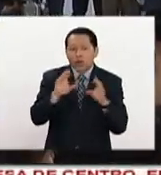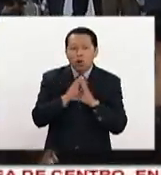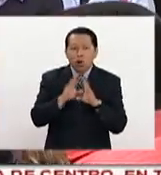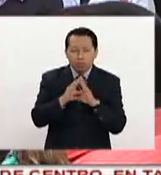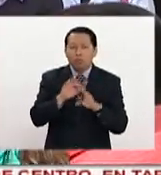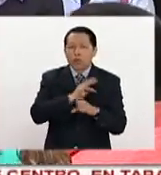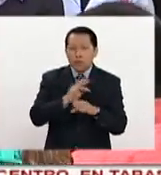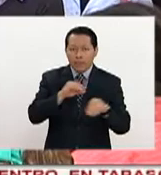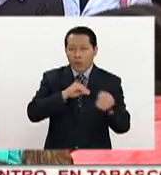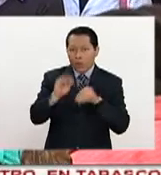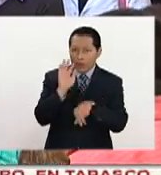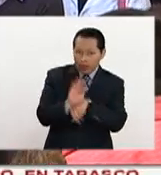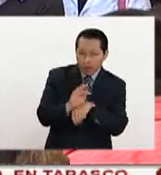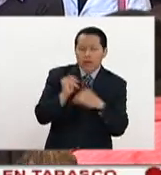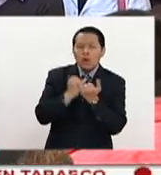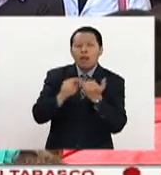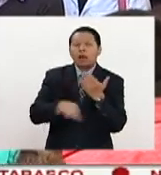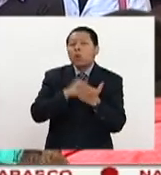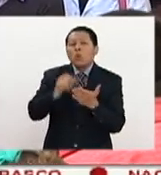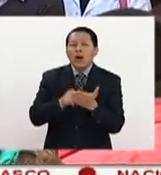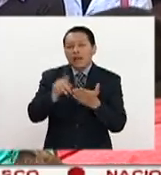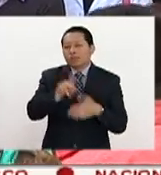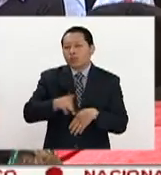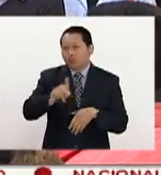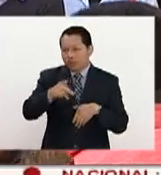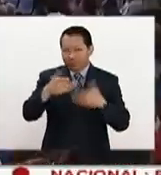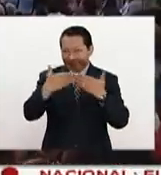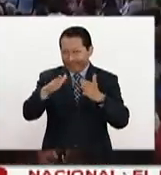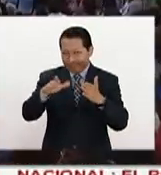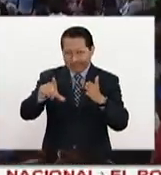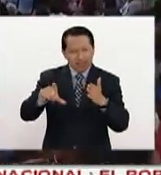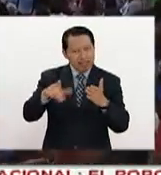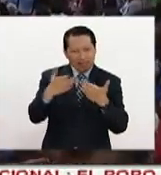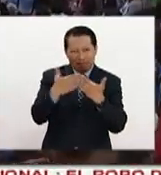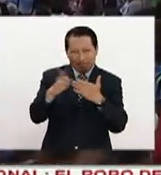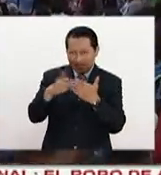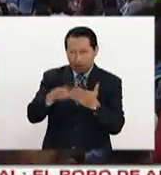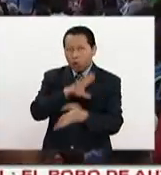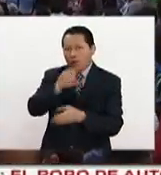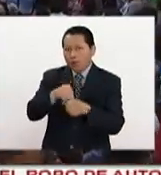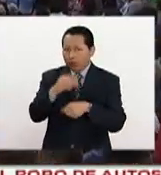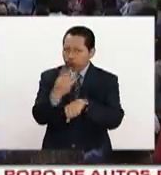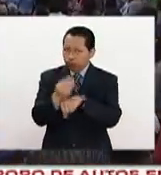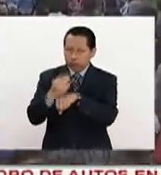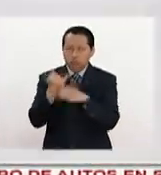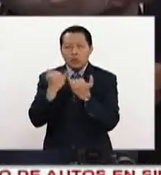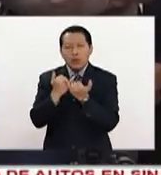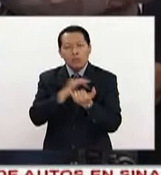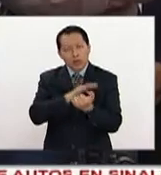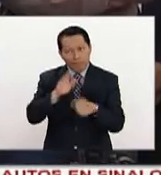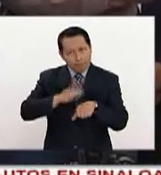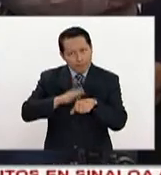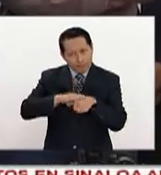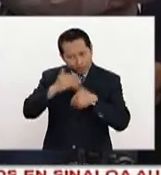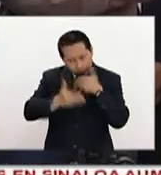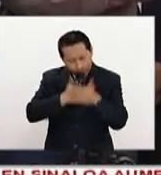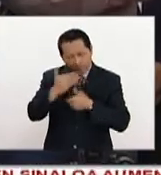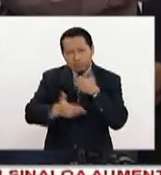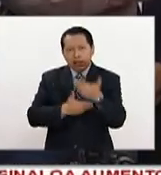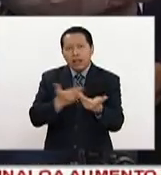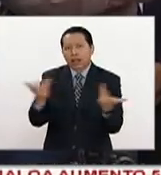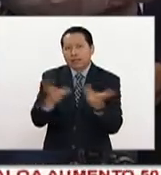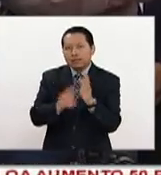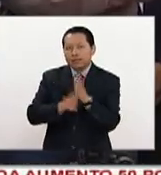la movilidad, la recuperación de espacios públicos y apostarle a la educación superior como fuente de crecimiento y desarrollo. Por eso tenemos que